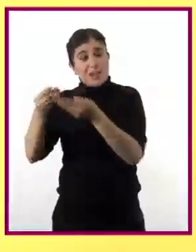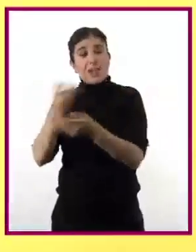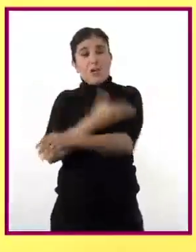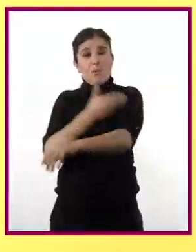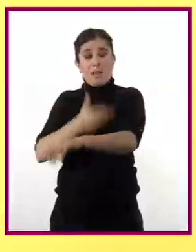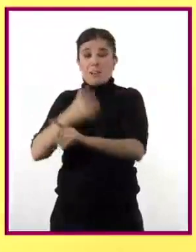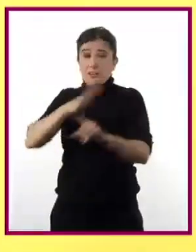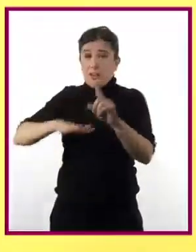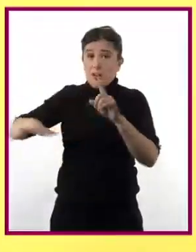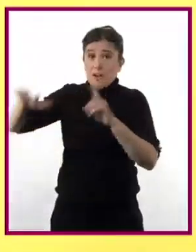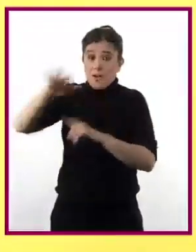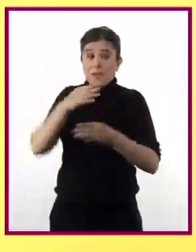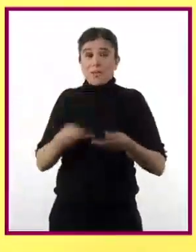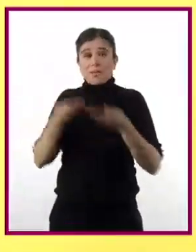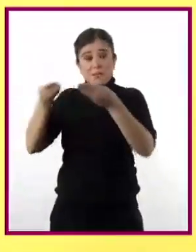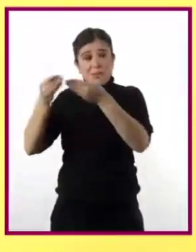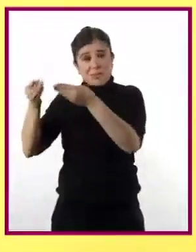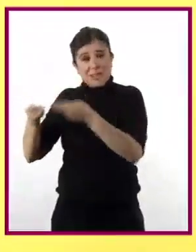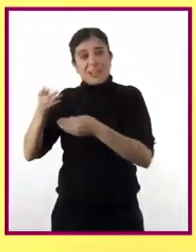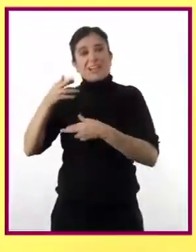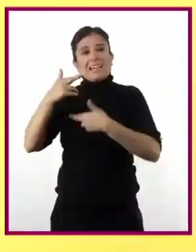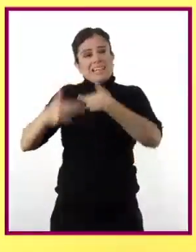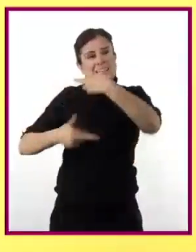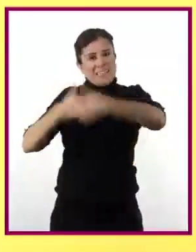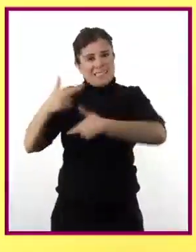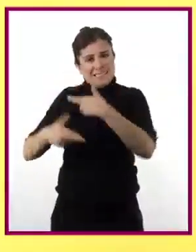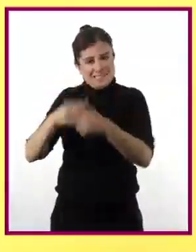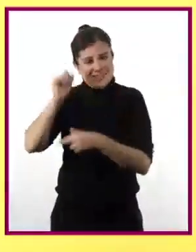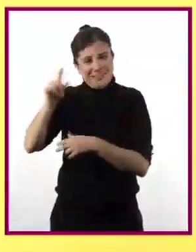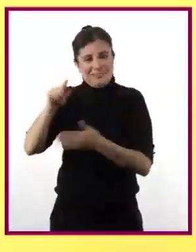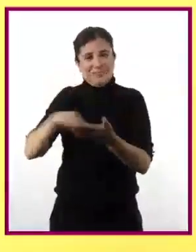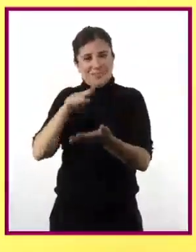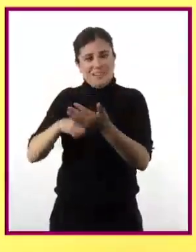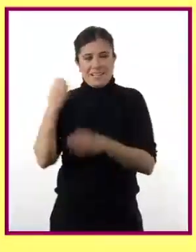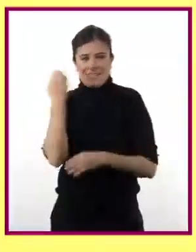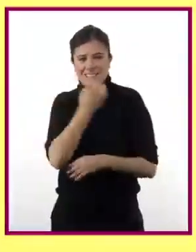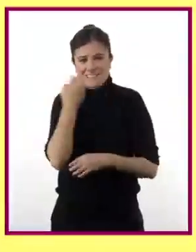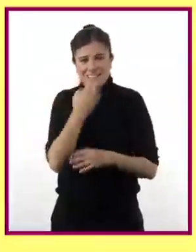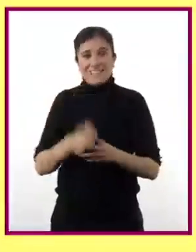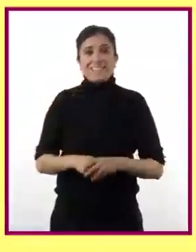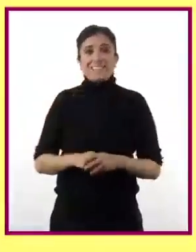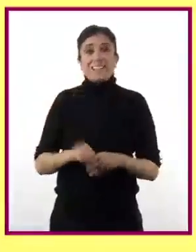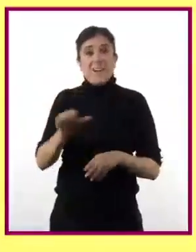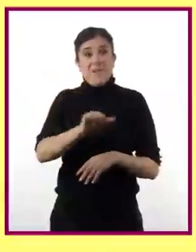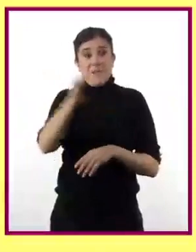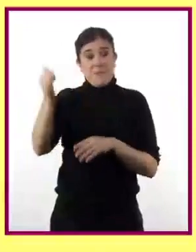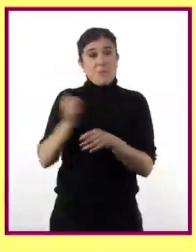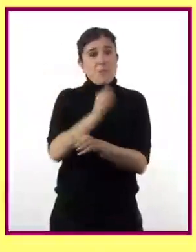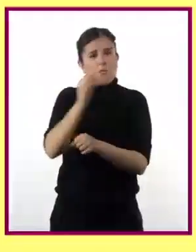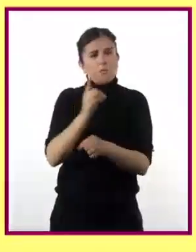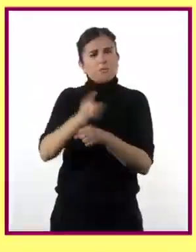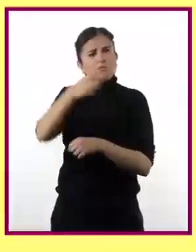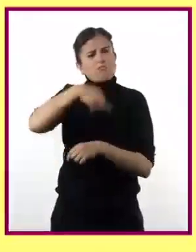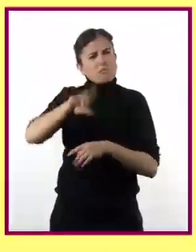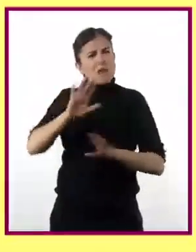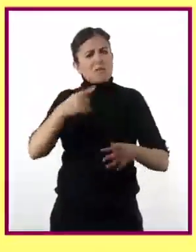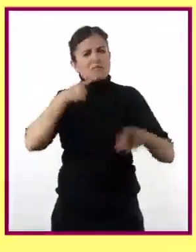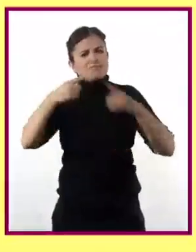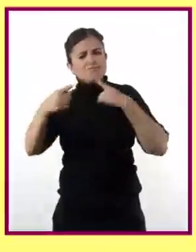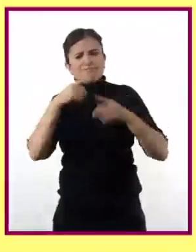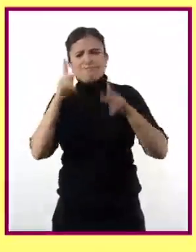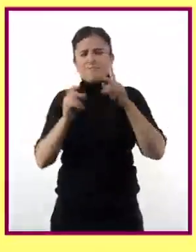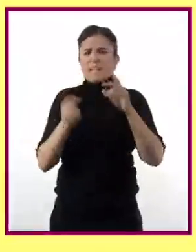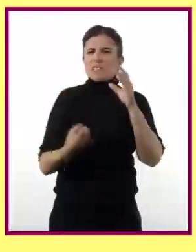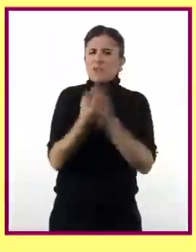y compañeros cuando llegue el momento de regresar a sus planteles escolares. En otras oportunidades ya hemos hablado de las